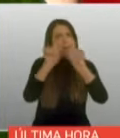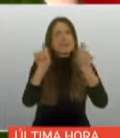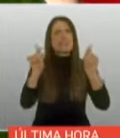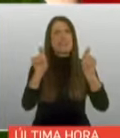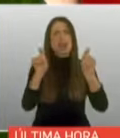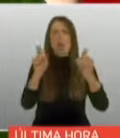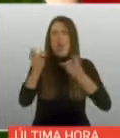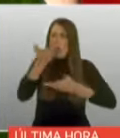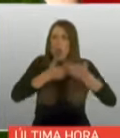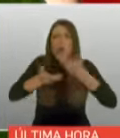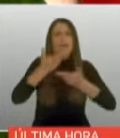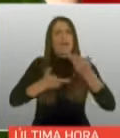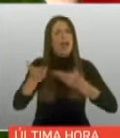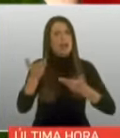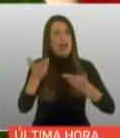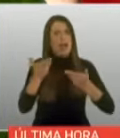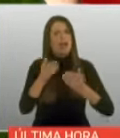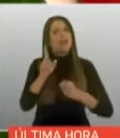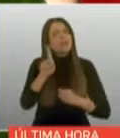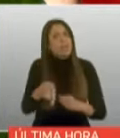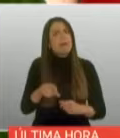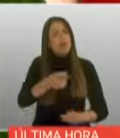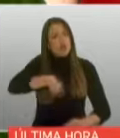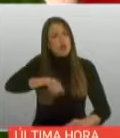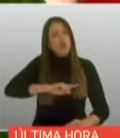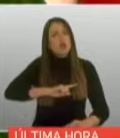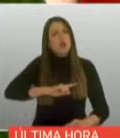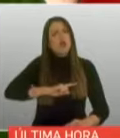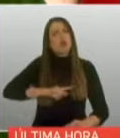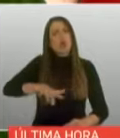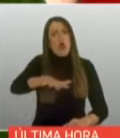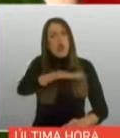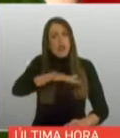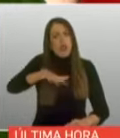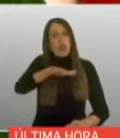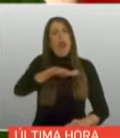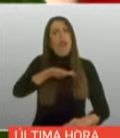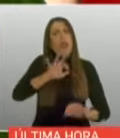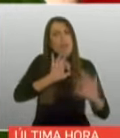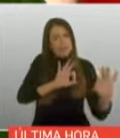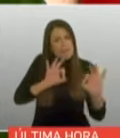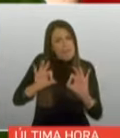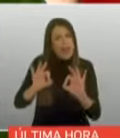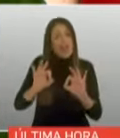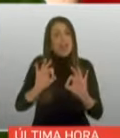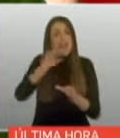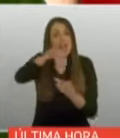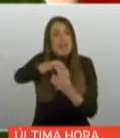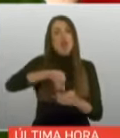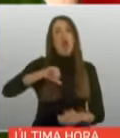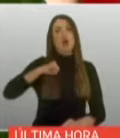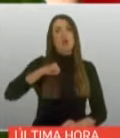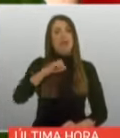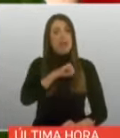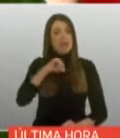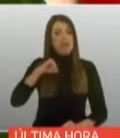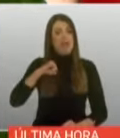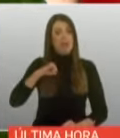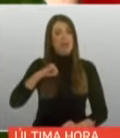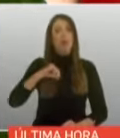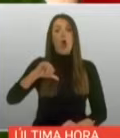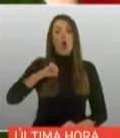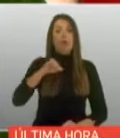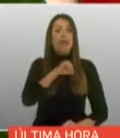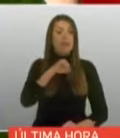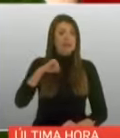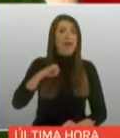de Crisis ha acordado seguir estudiando más medidas para dar cobertura y protección a los 550.000 autónomos andaluces como fuente